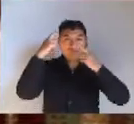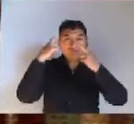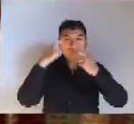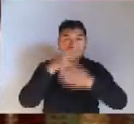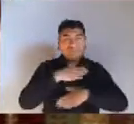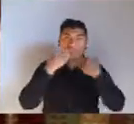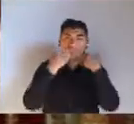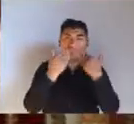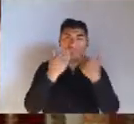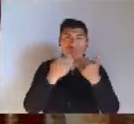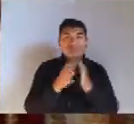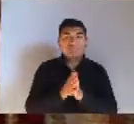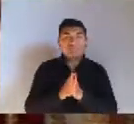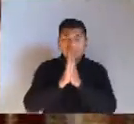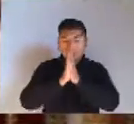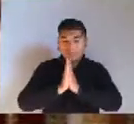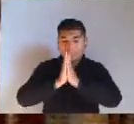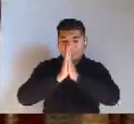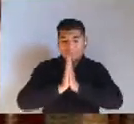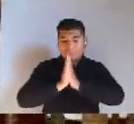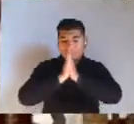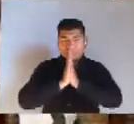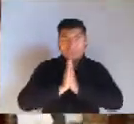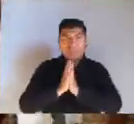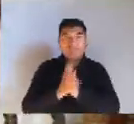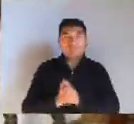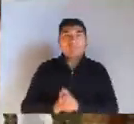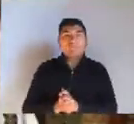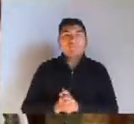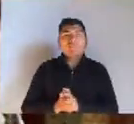gracias. Oremos.